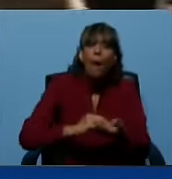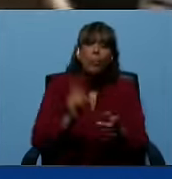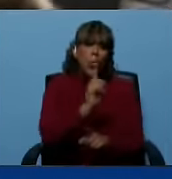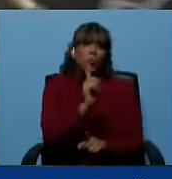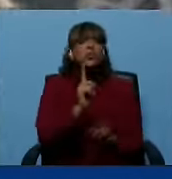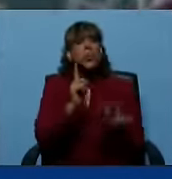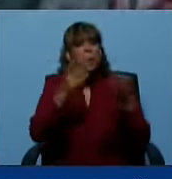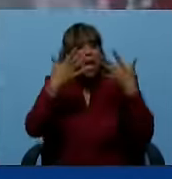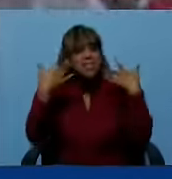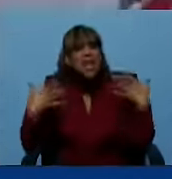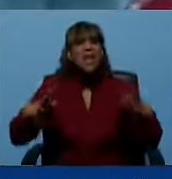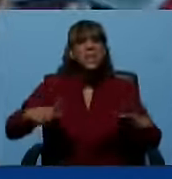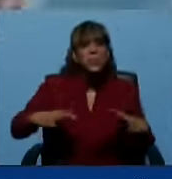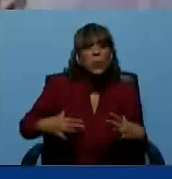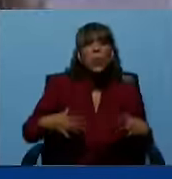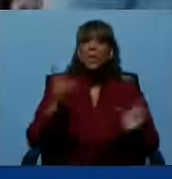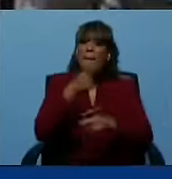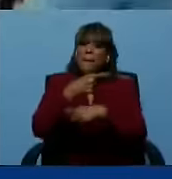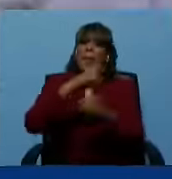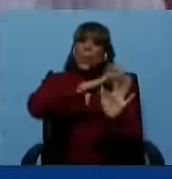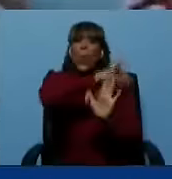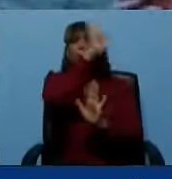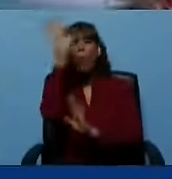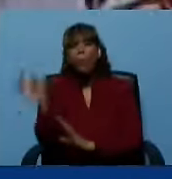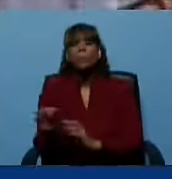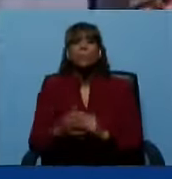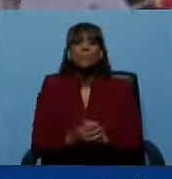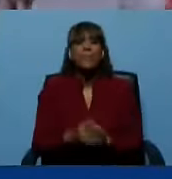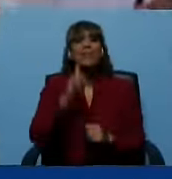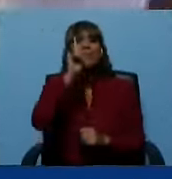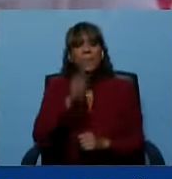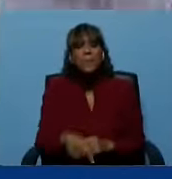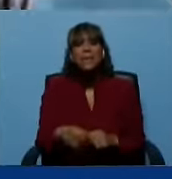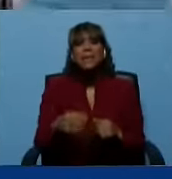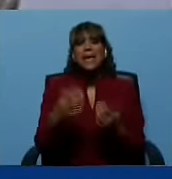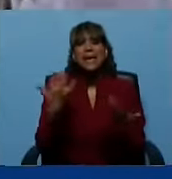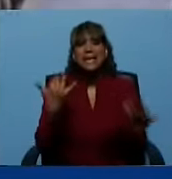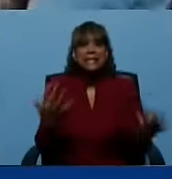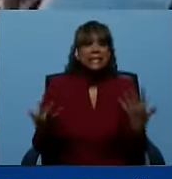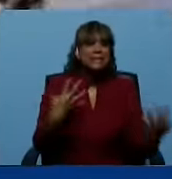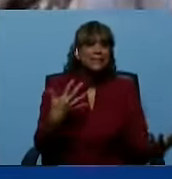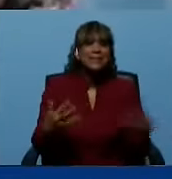traerle la mística y el amor a través de la juventud. También